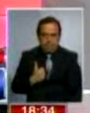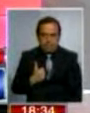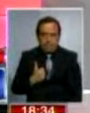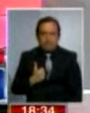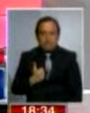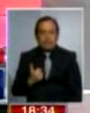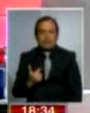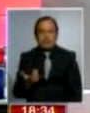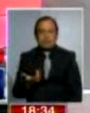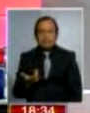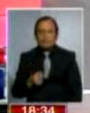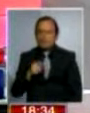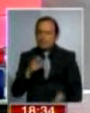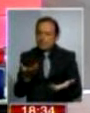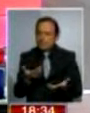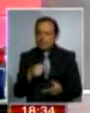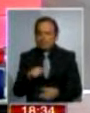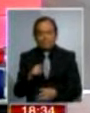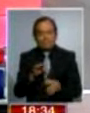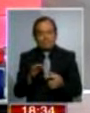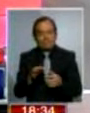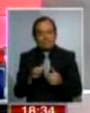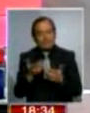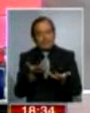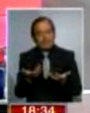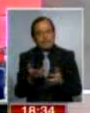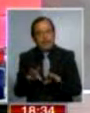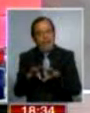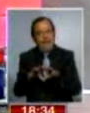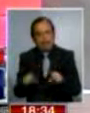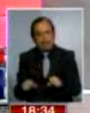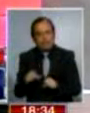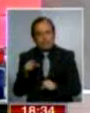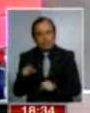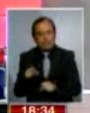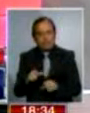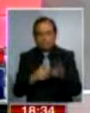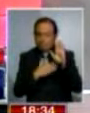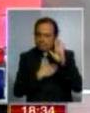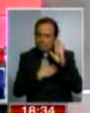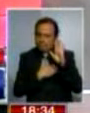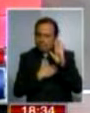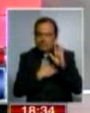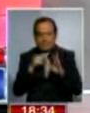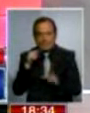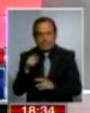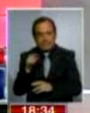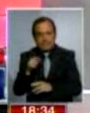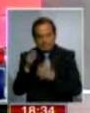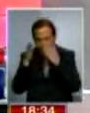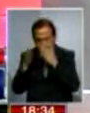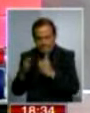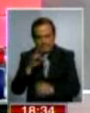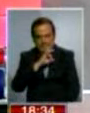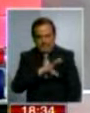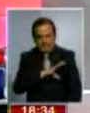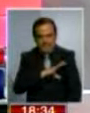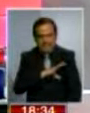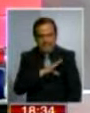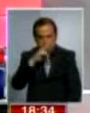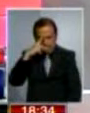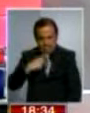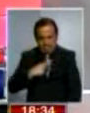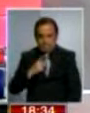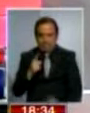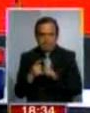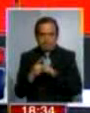el litoral. Entonces, en esas circunstancias, efectivamente, hay un compromiso con la patria, que es un juramento de servicio, que está por sobre los intereses personales. Sí, pero